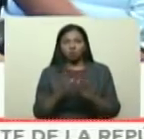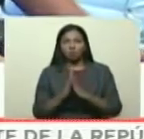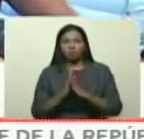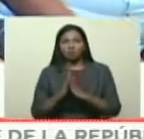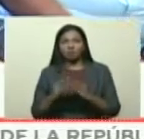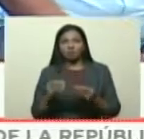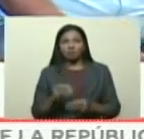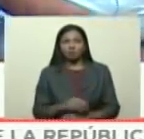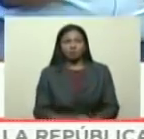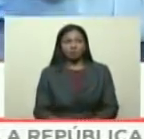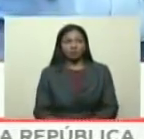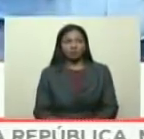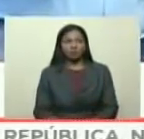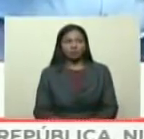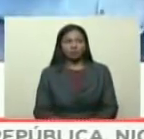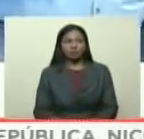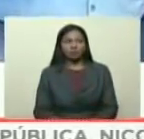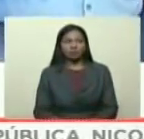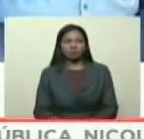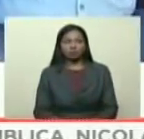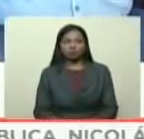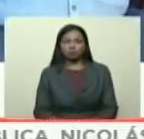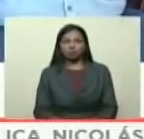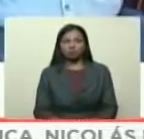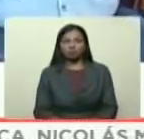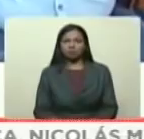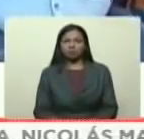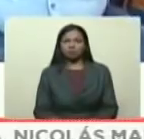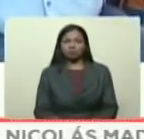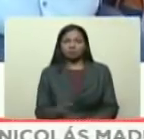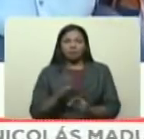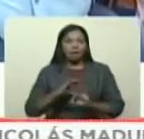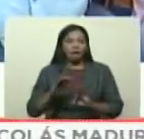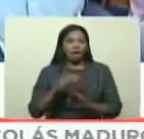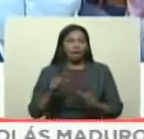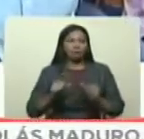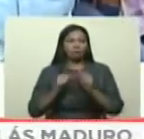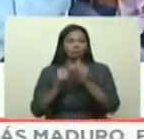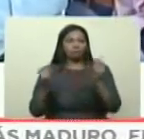imperio, no pararán a Venezuela. Nadie nos parará.